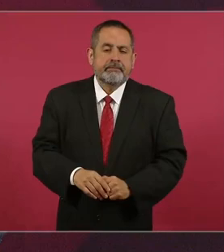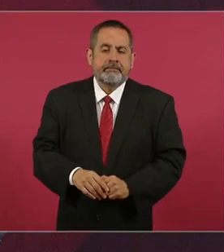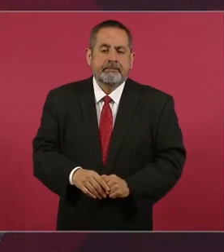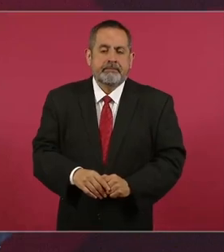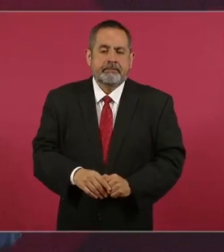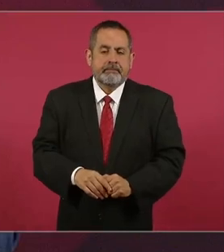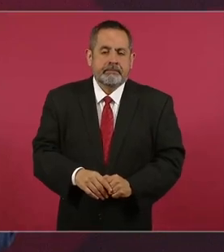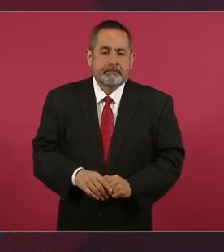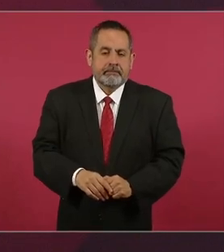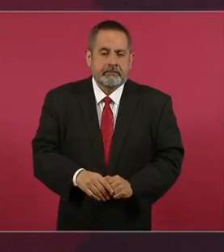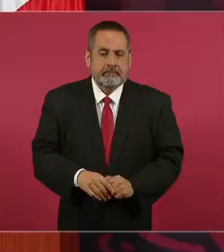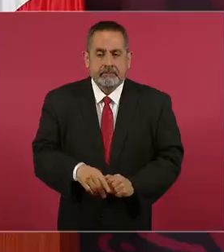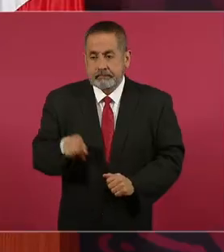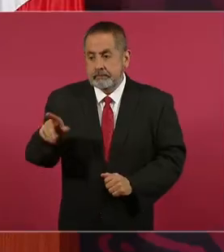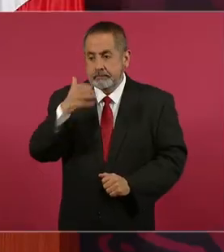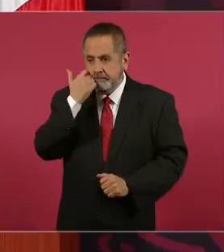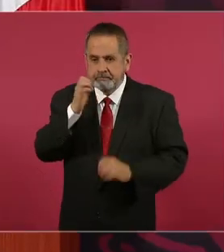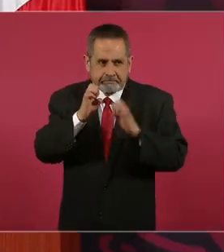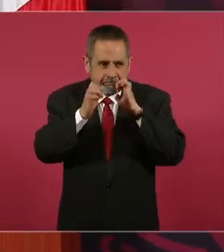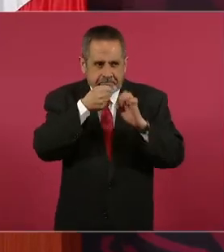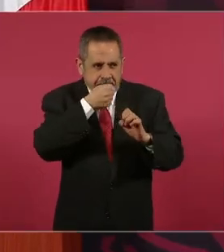y le interesaba mucho la entrevista.